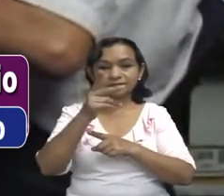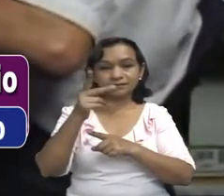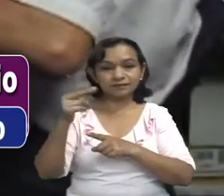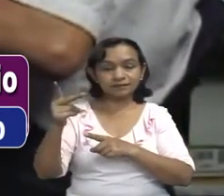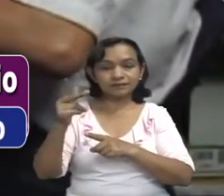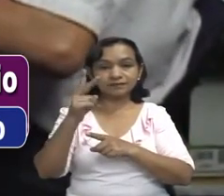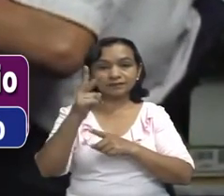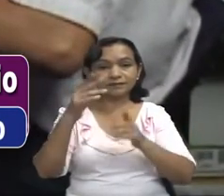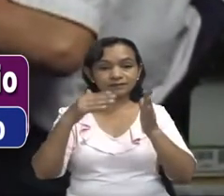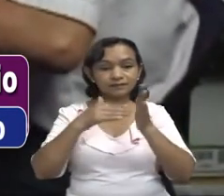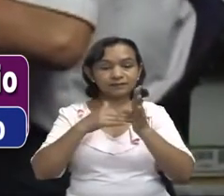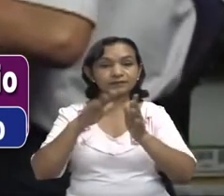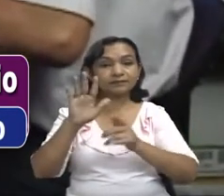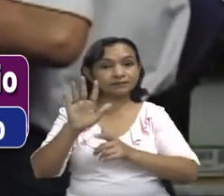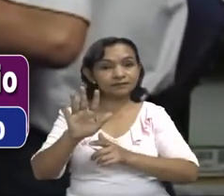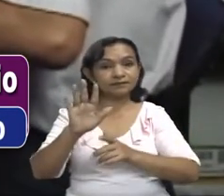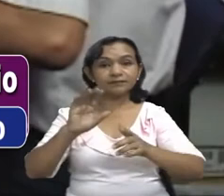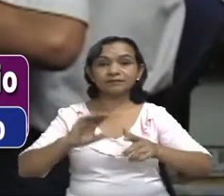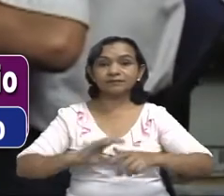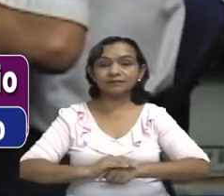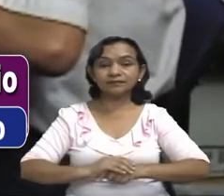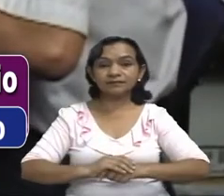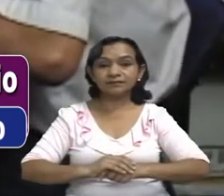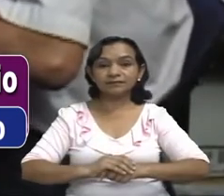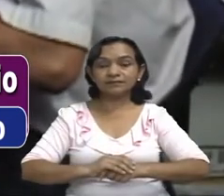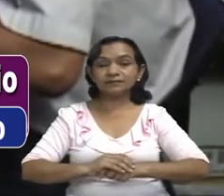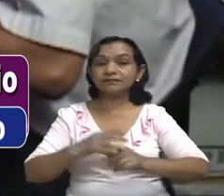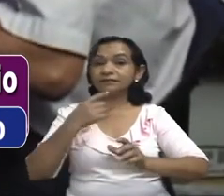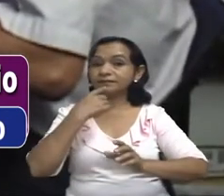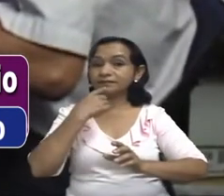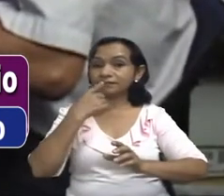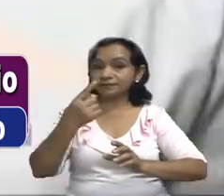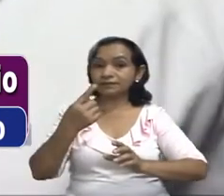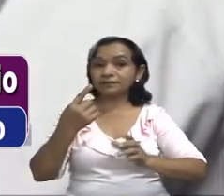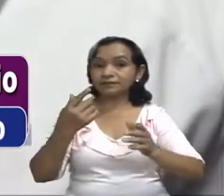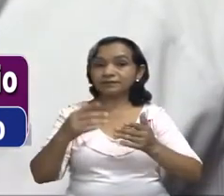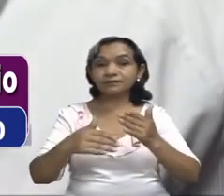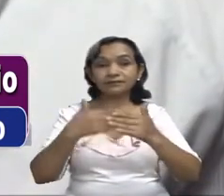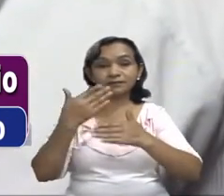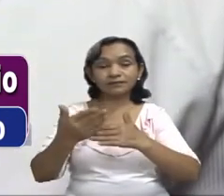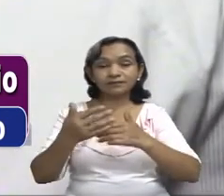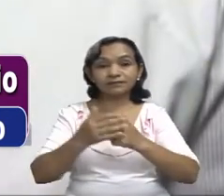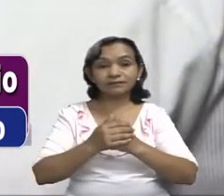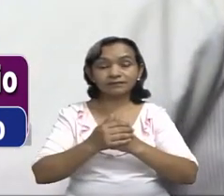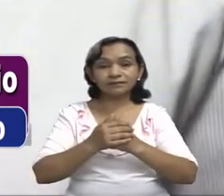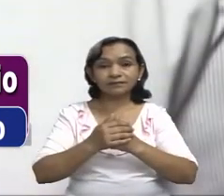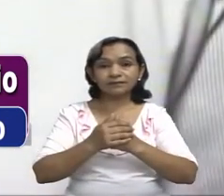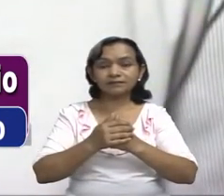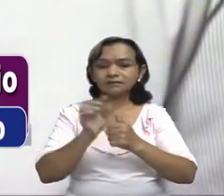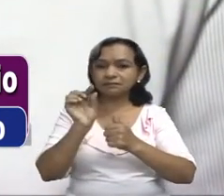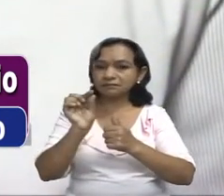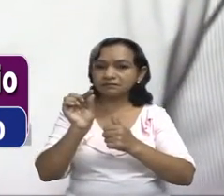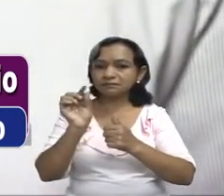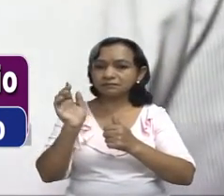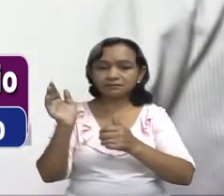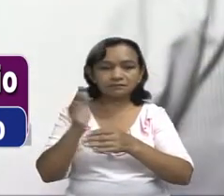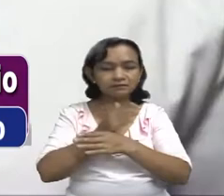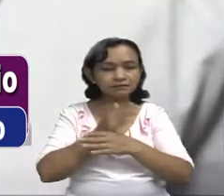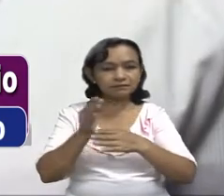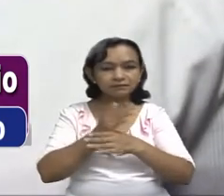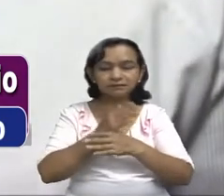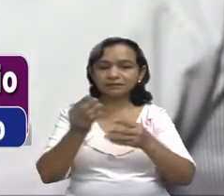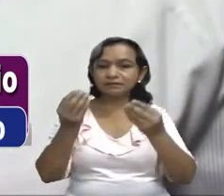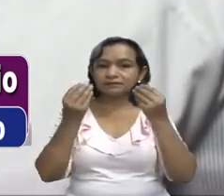en el 2005. Okay. Y debo decirte que no fueron pocos los retos no fueron pocos,